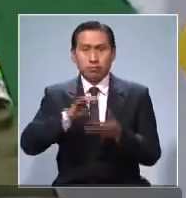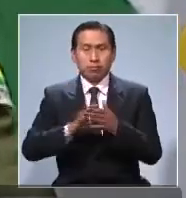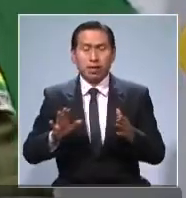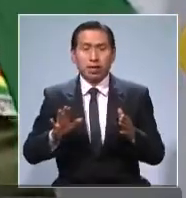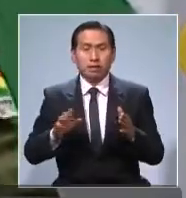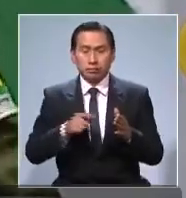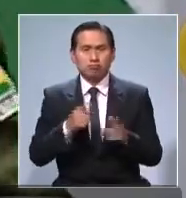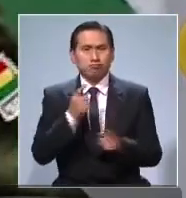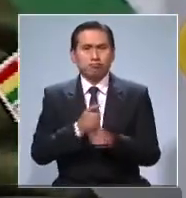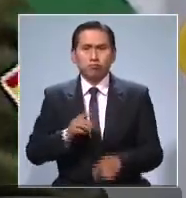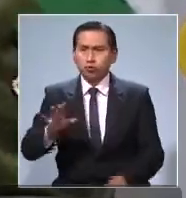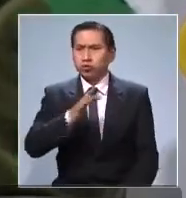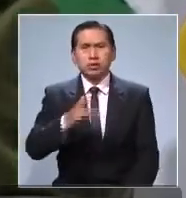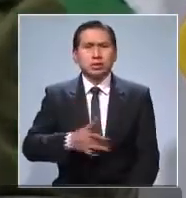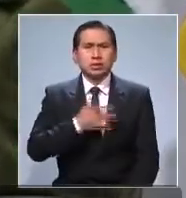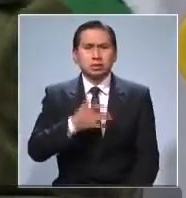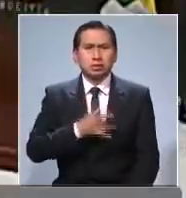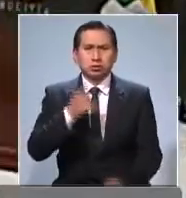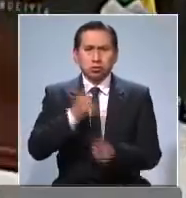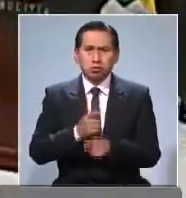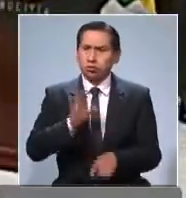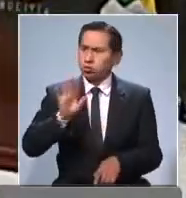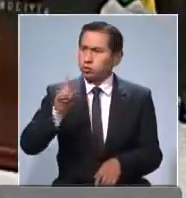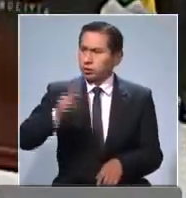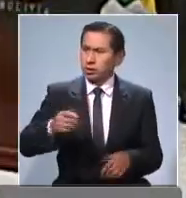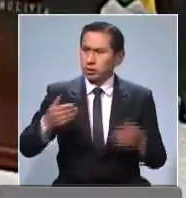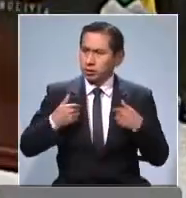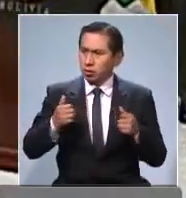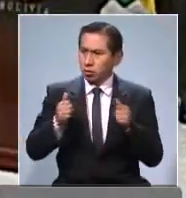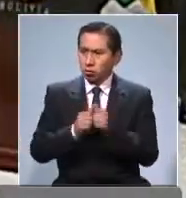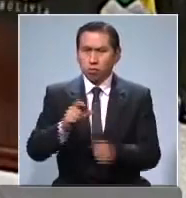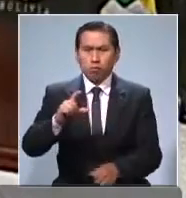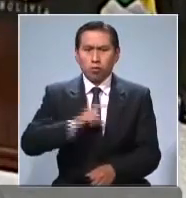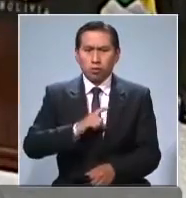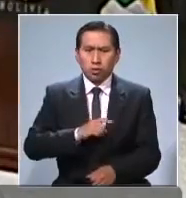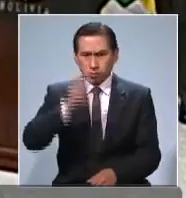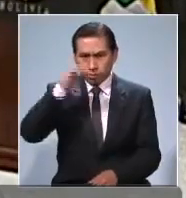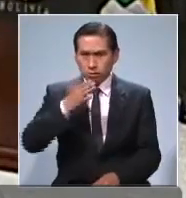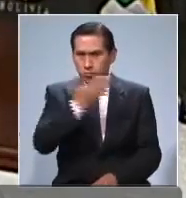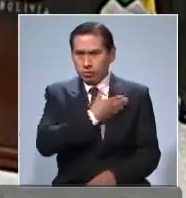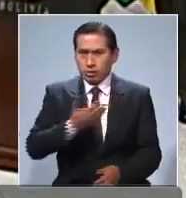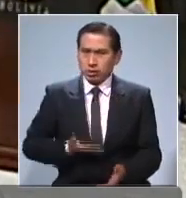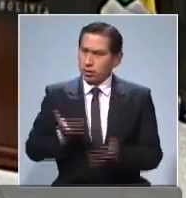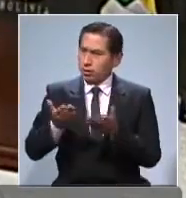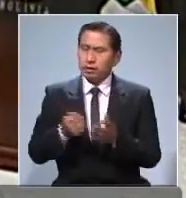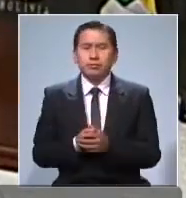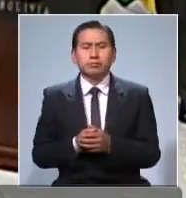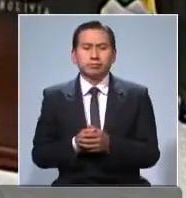Y esa es la sensación que usted tiene que tener con su policía, señor presidente.